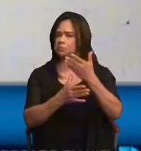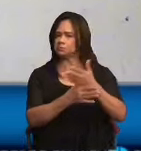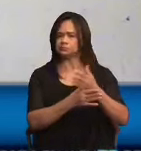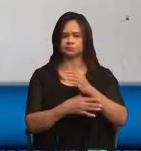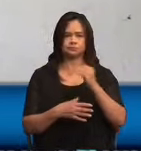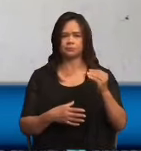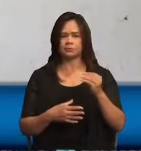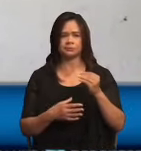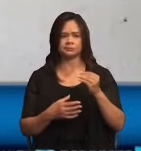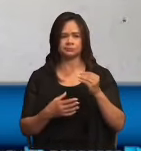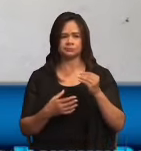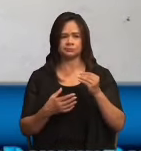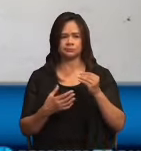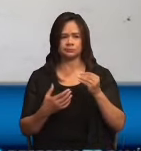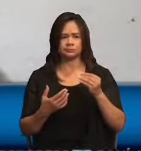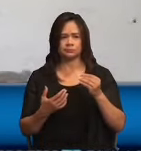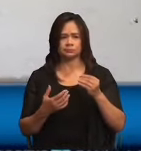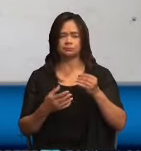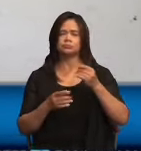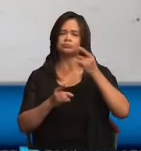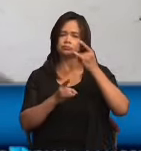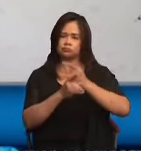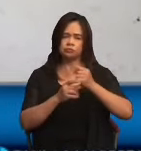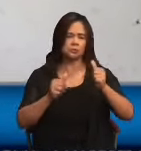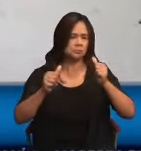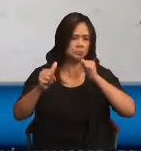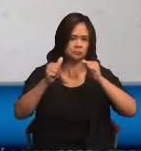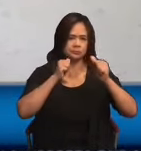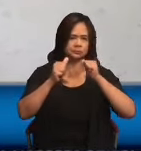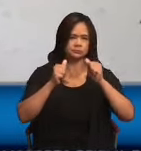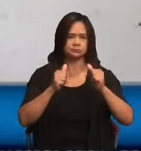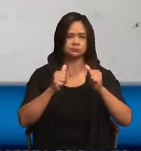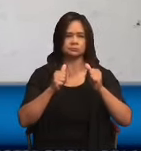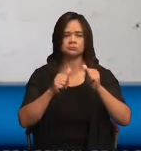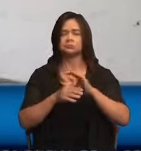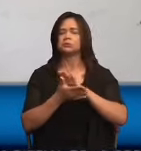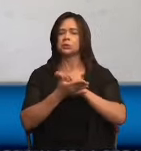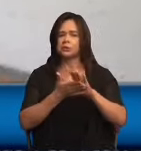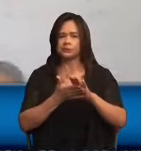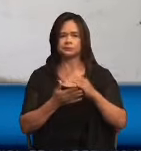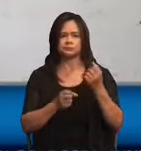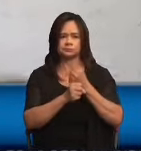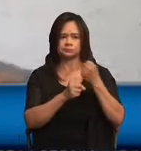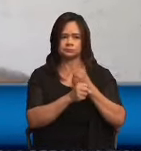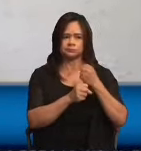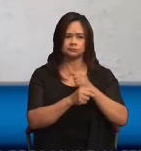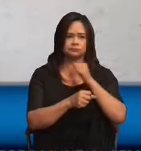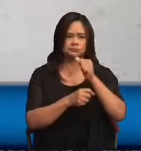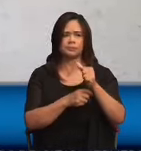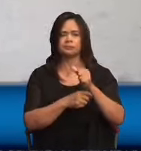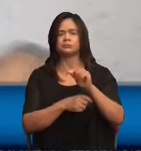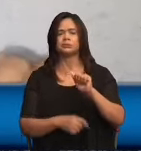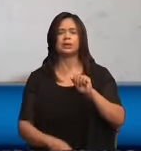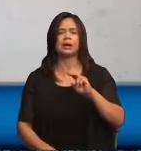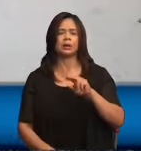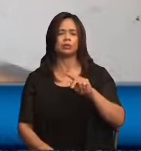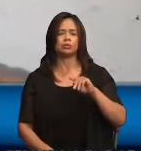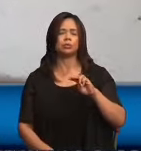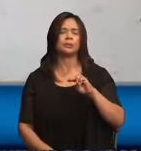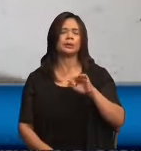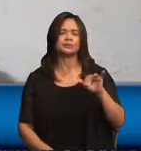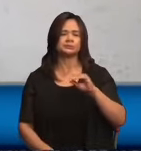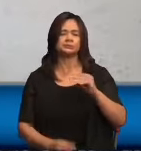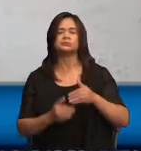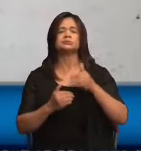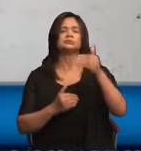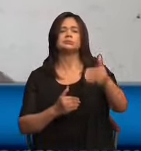y simplemente se tomaba su cerveza sanamente. Trabajaba en Automayella y frente